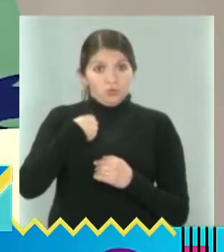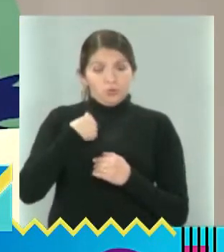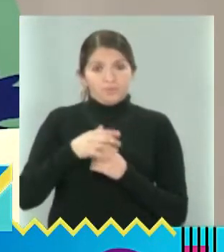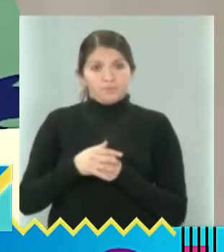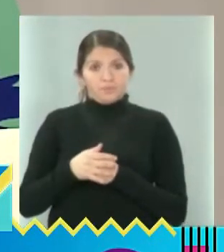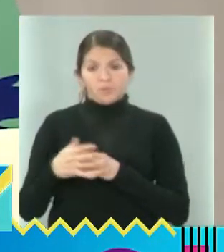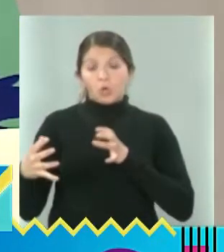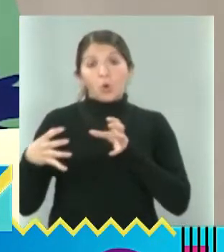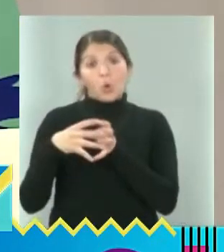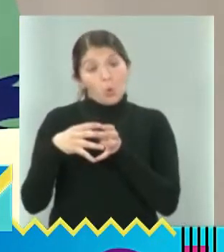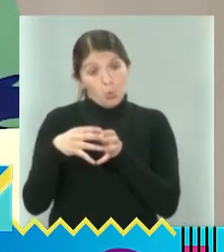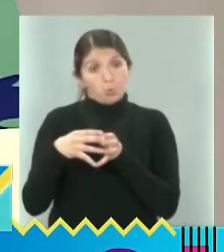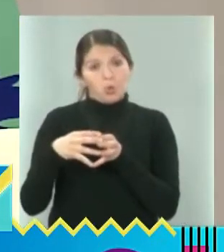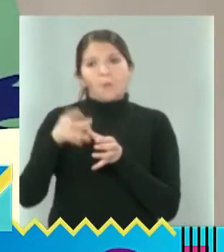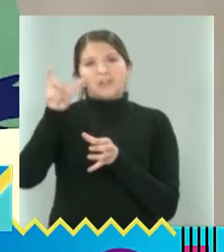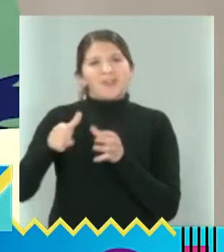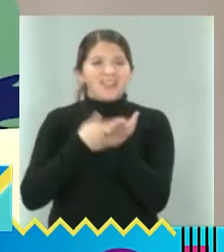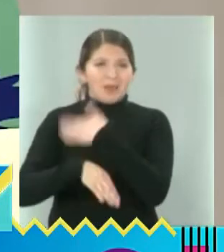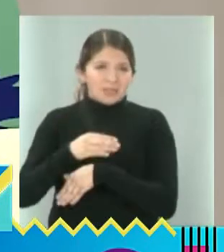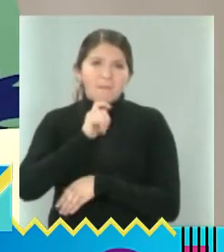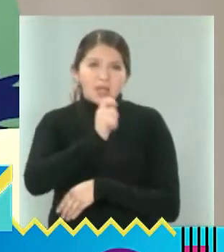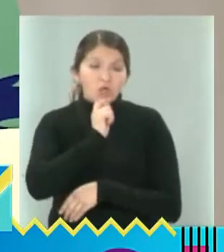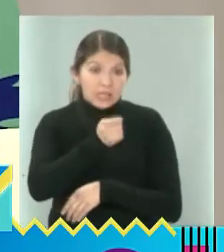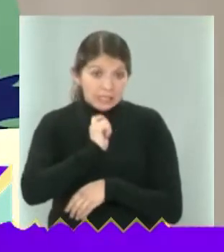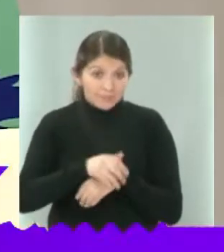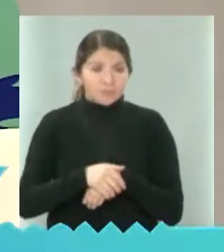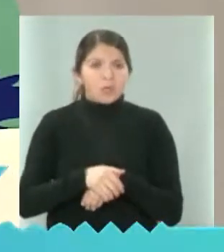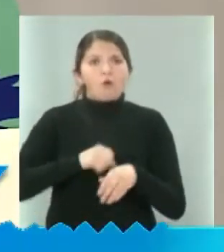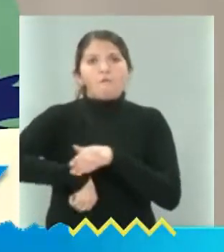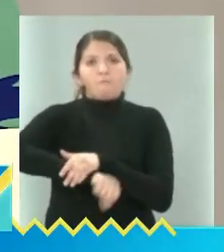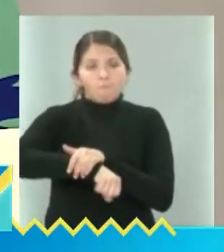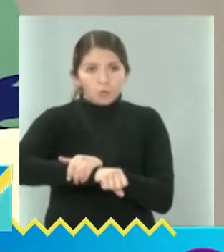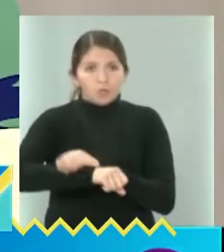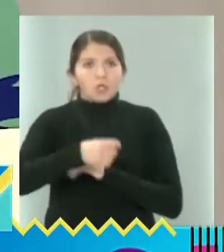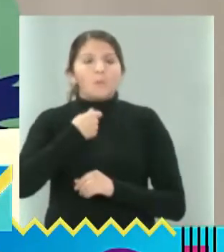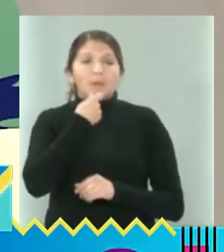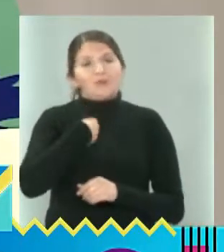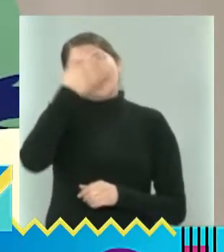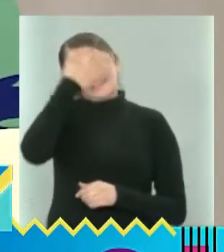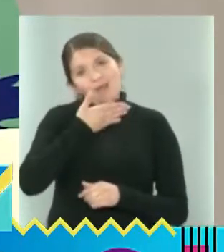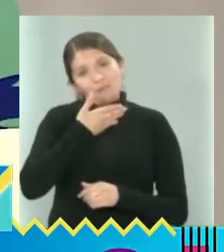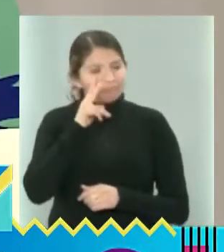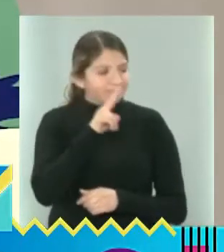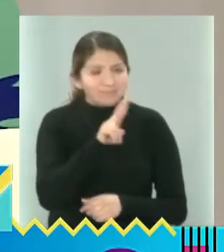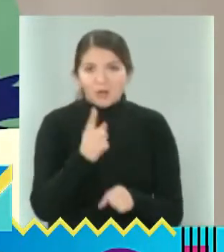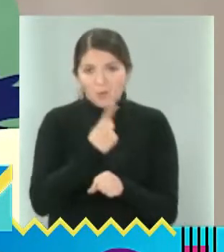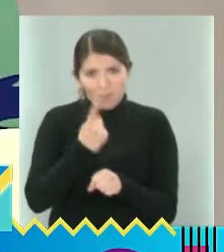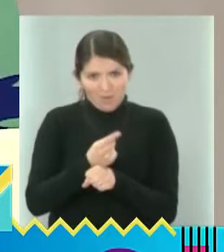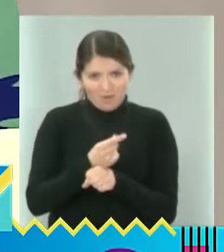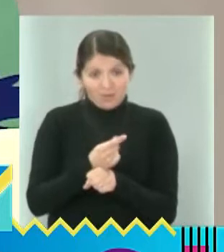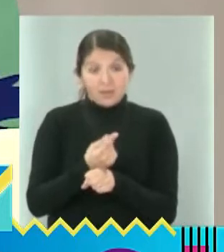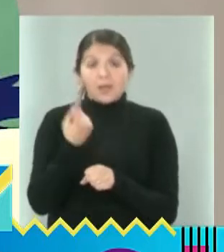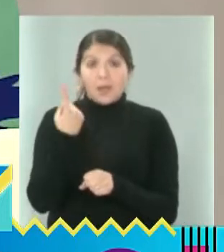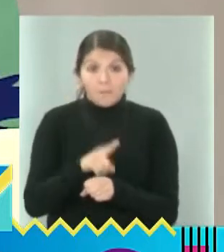en transmisiones deportivas de fútbol. Bien. Obviamente, por ser ciego no me va a salir relatar o mirar un partido de fútbol, ¿no? Sí. Entonces, ¿qué